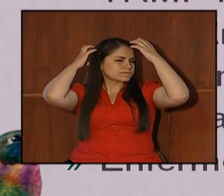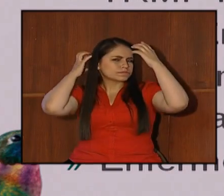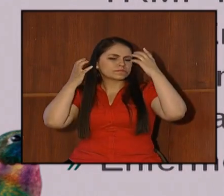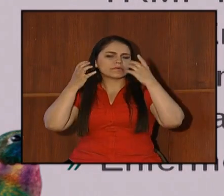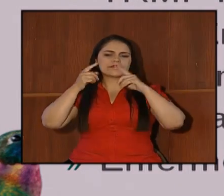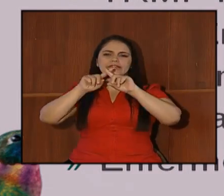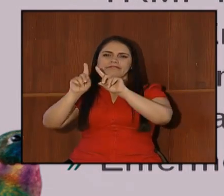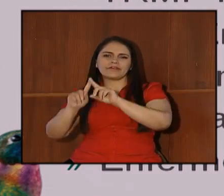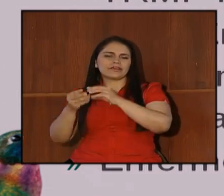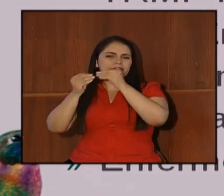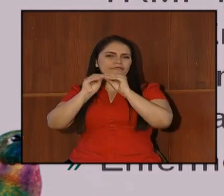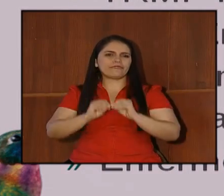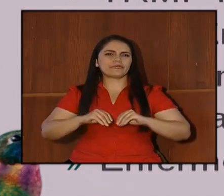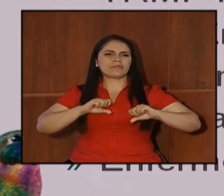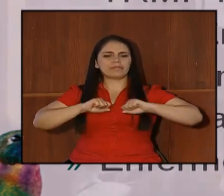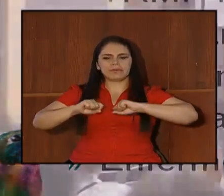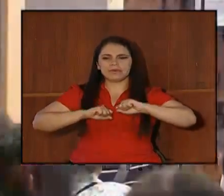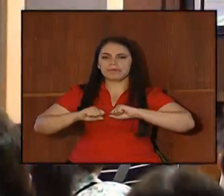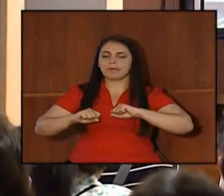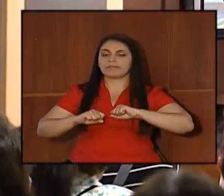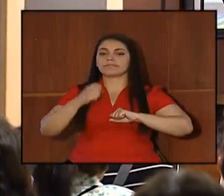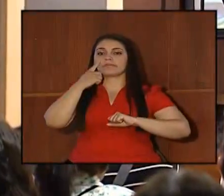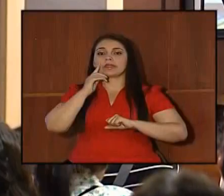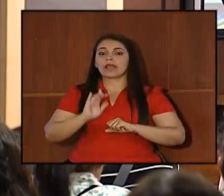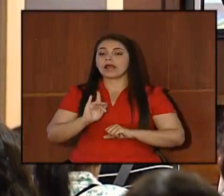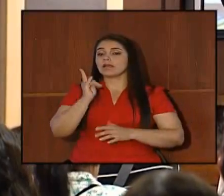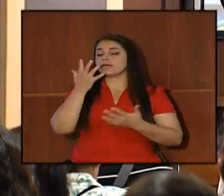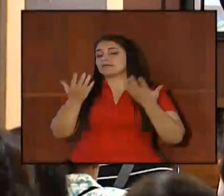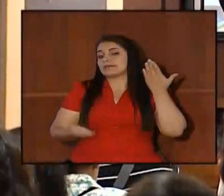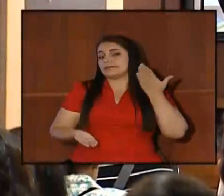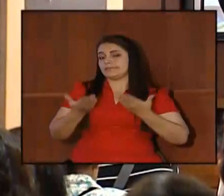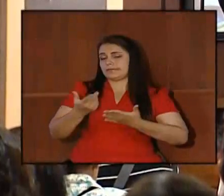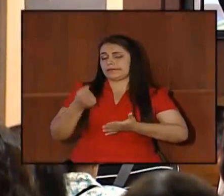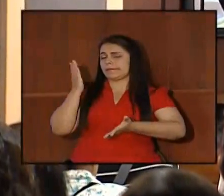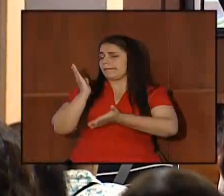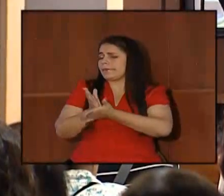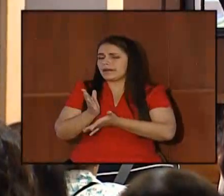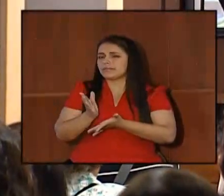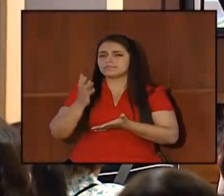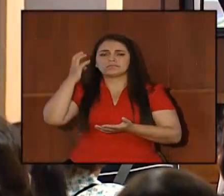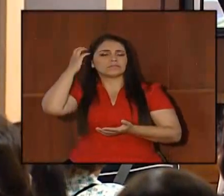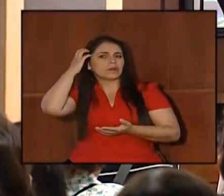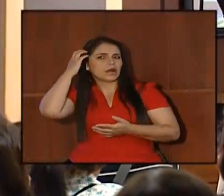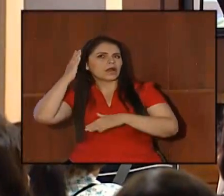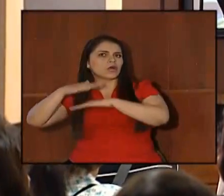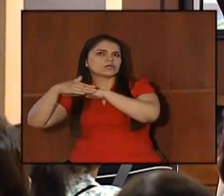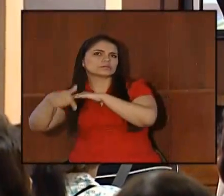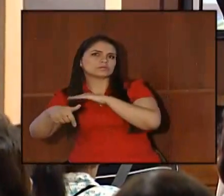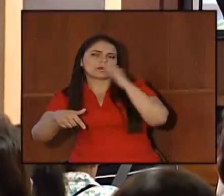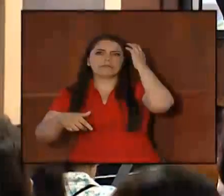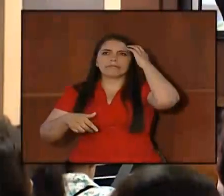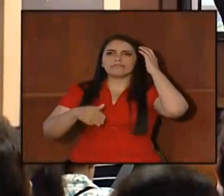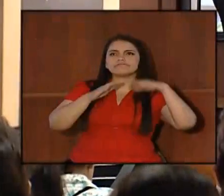diferentes, según el área donde se haya golpeado es la consecuencia que va a tener.